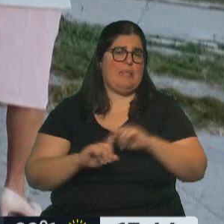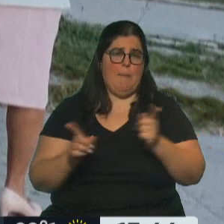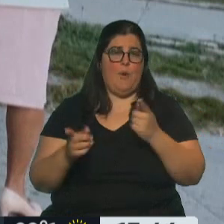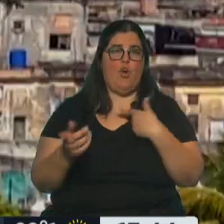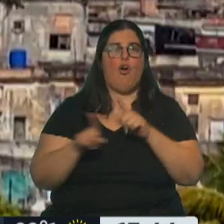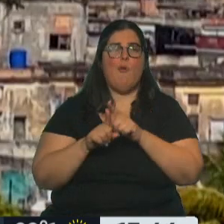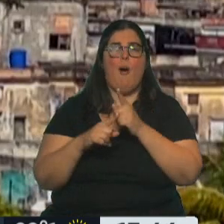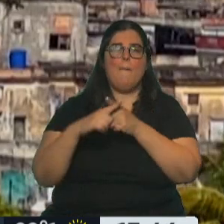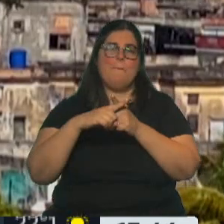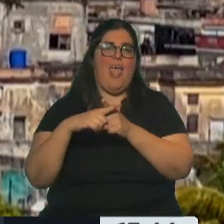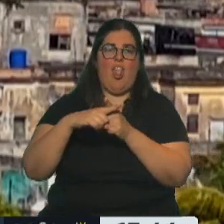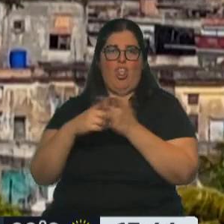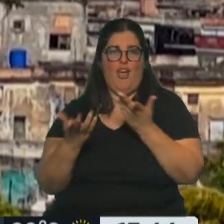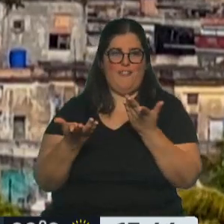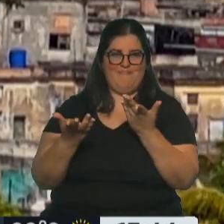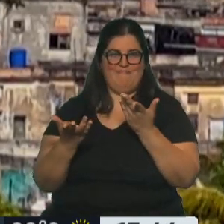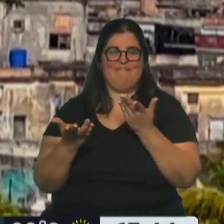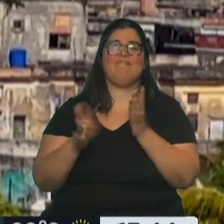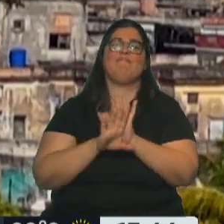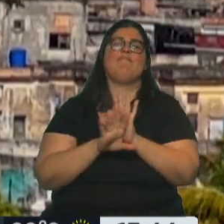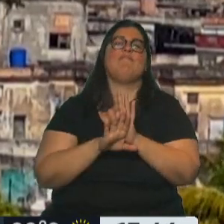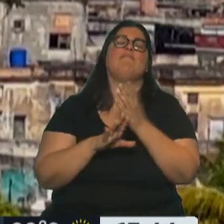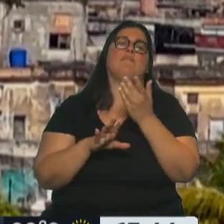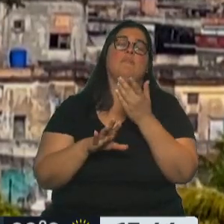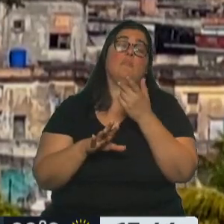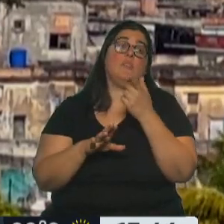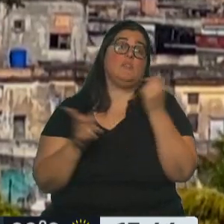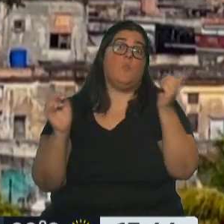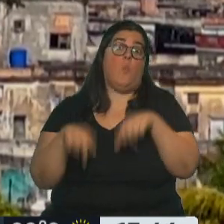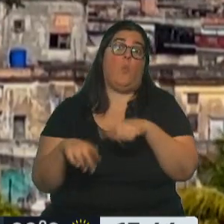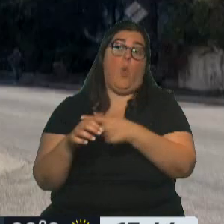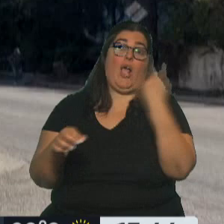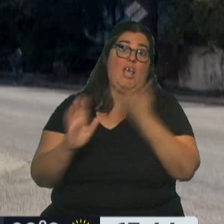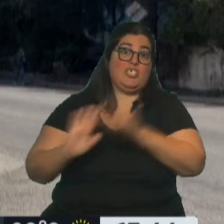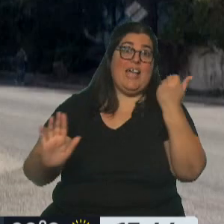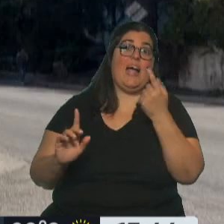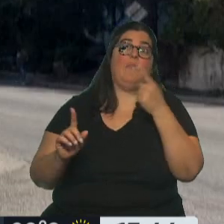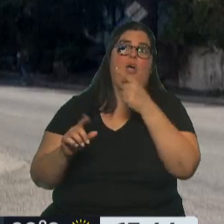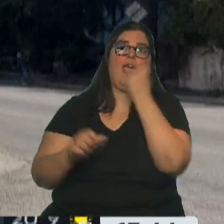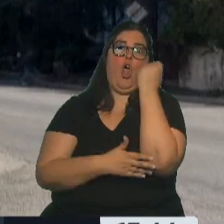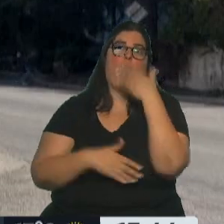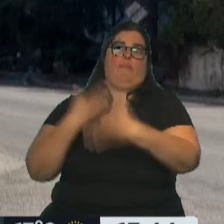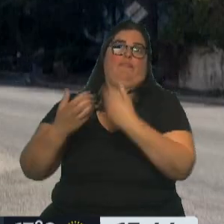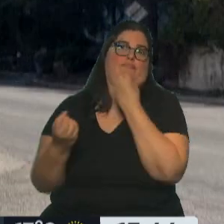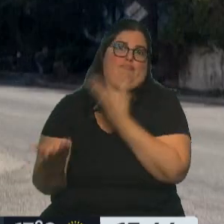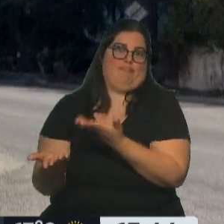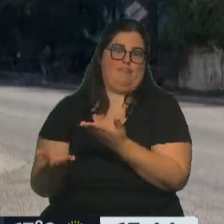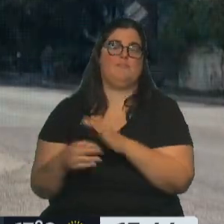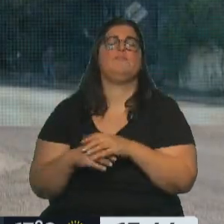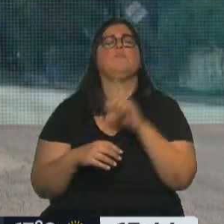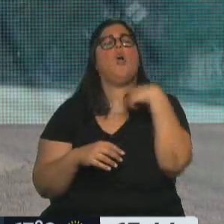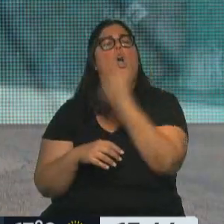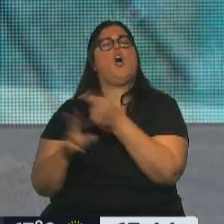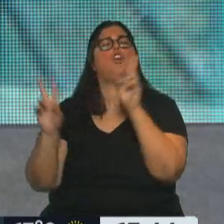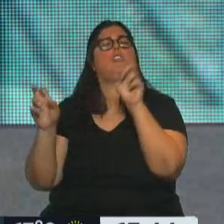y abrir la isla, que claramente les serviría económicamente muchísimo. Y otro punto, no han funcionado del todo